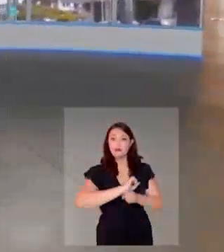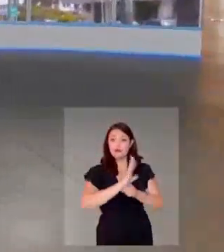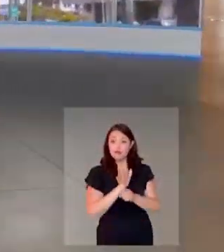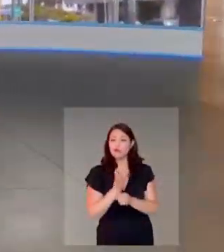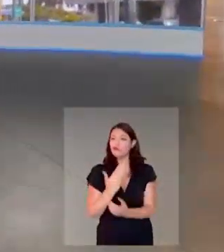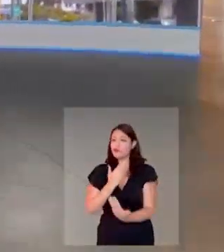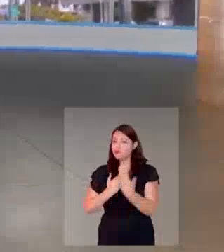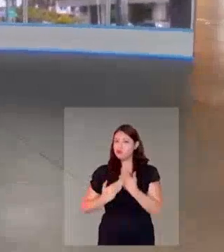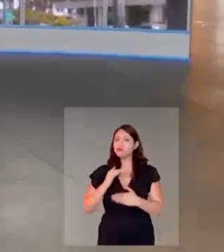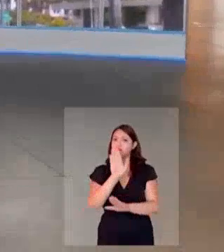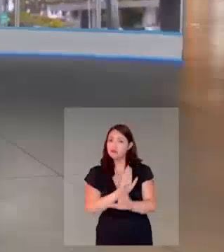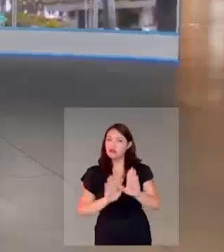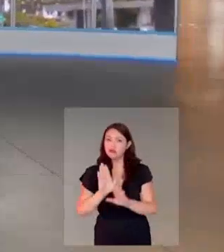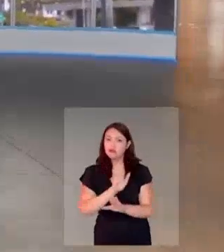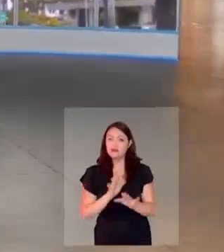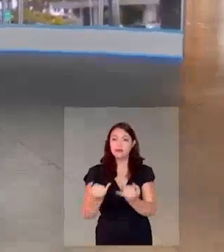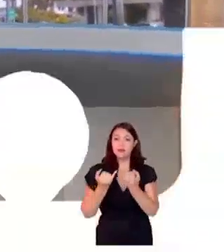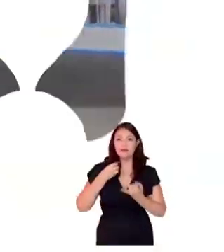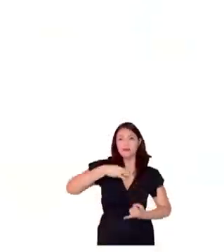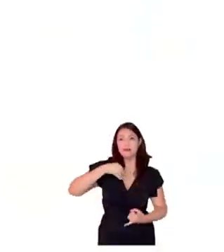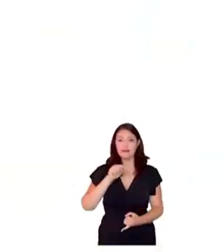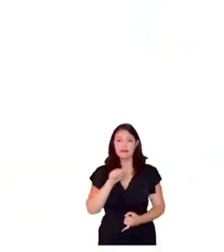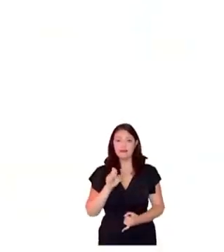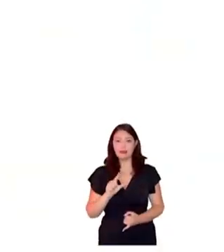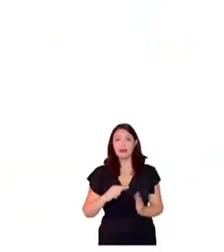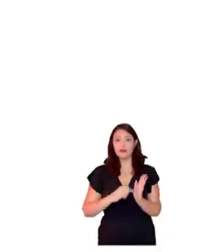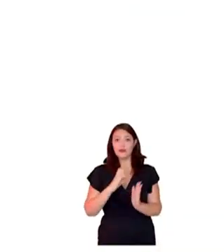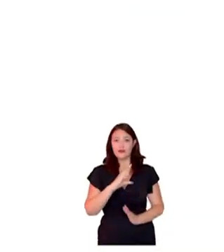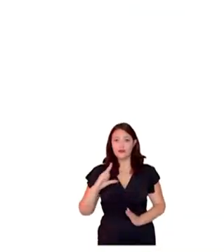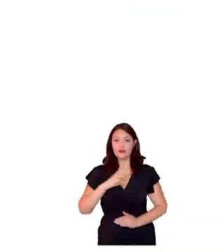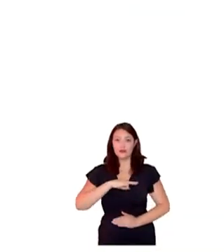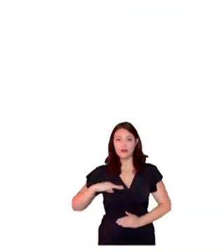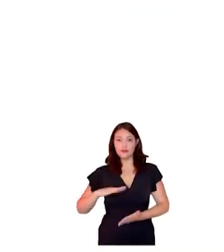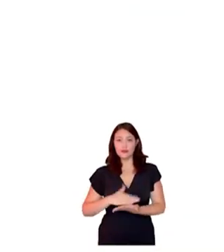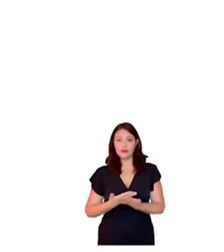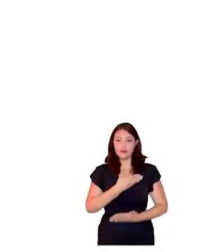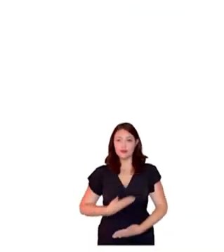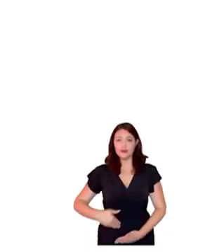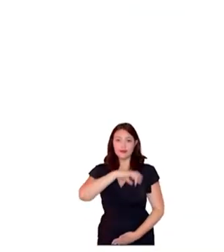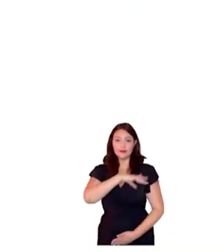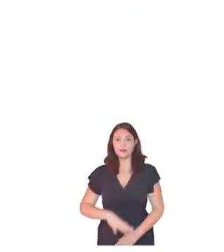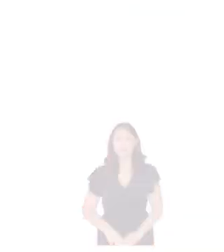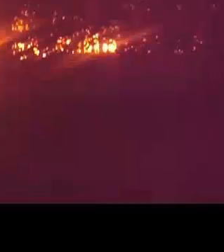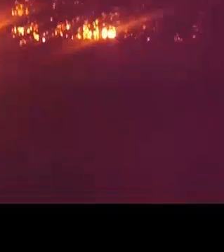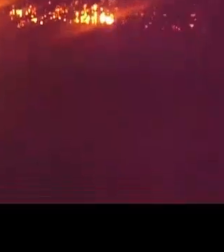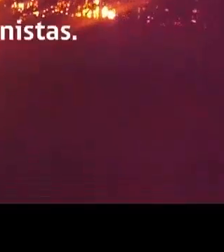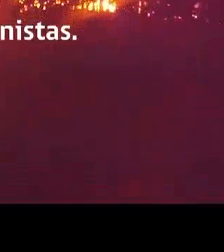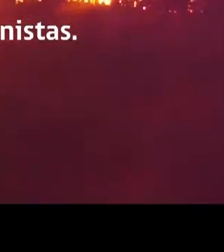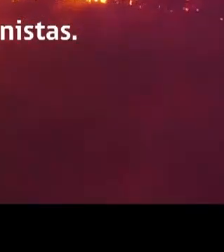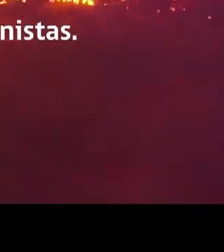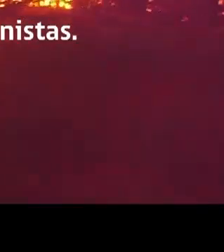del COVID-19. Infórmate en minsal.cl, Ministerio de Salud, Gobierno de Chile.